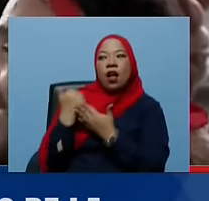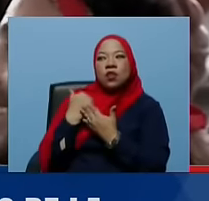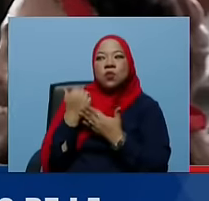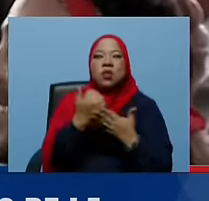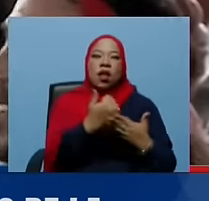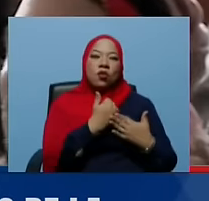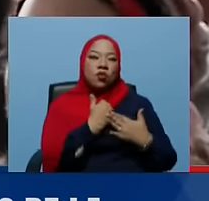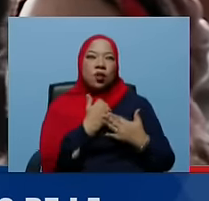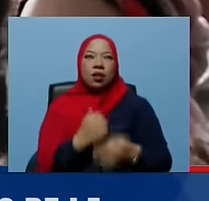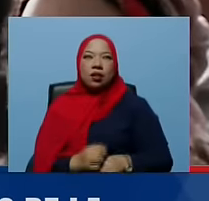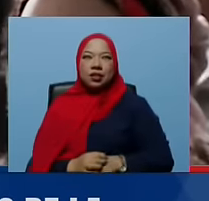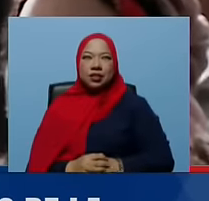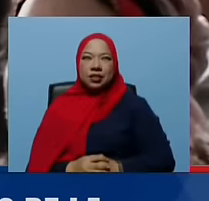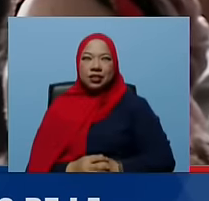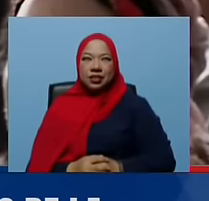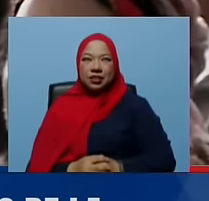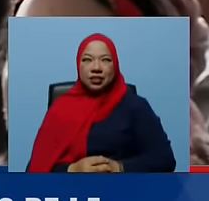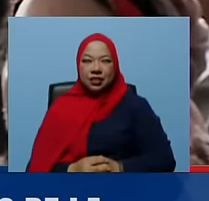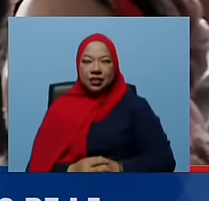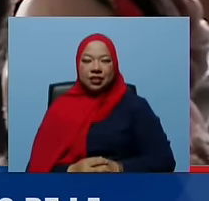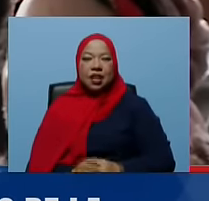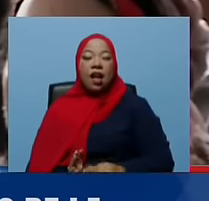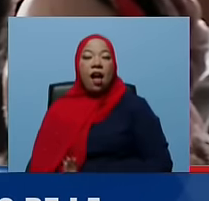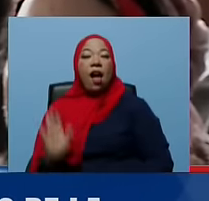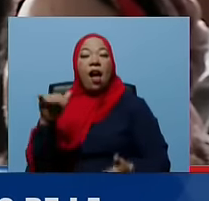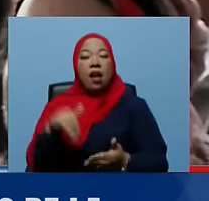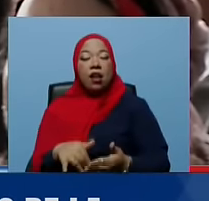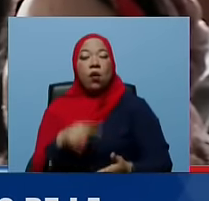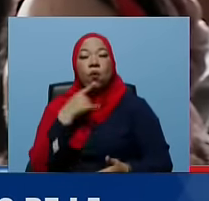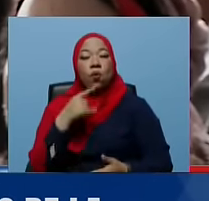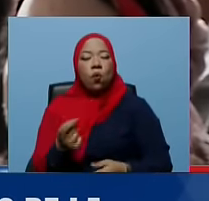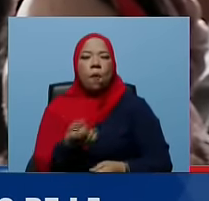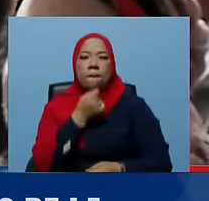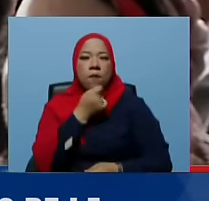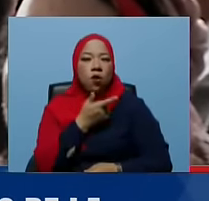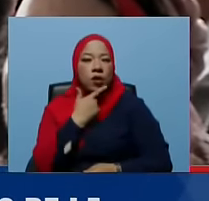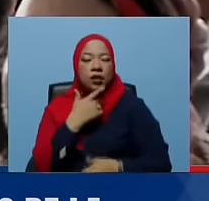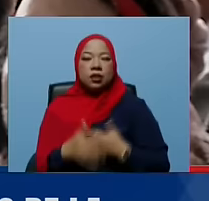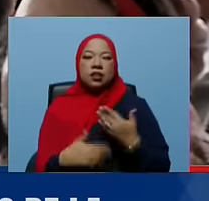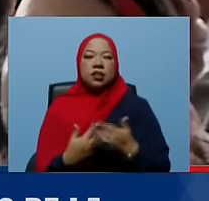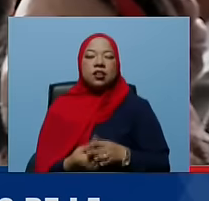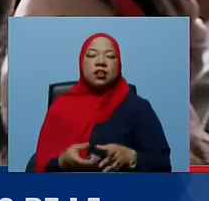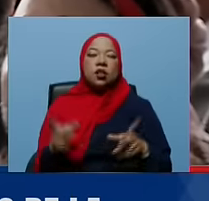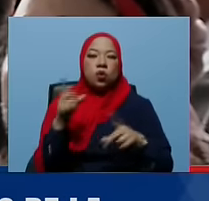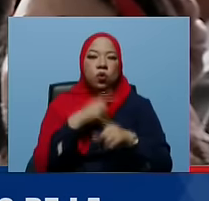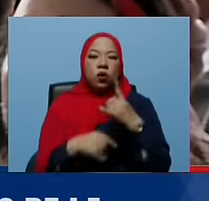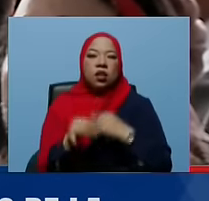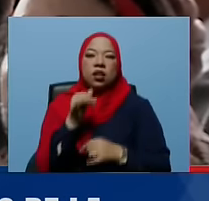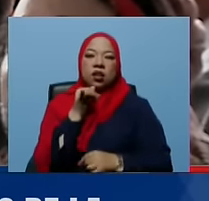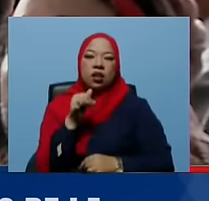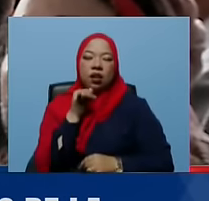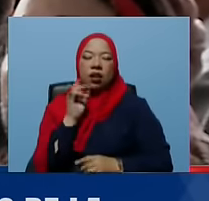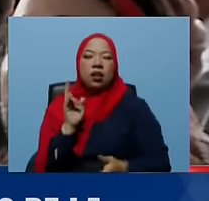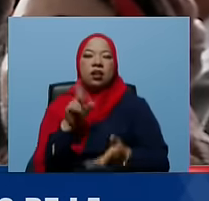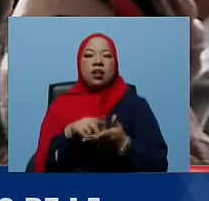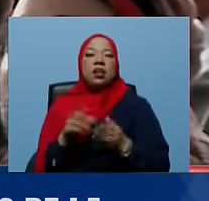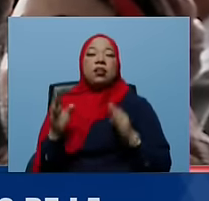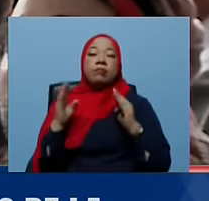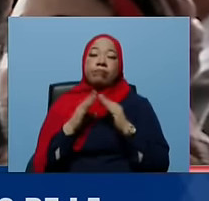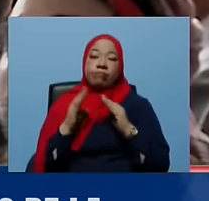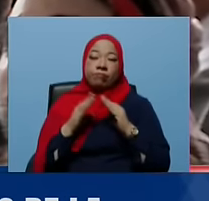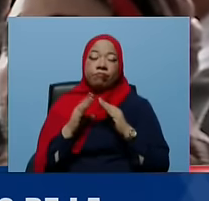Zulia, Aragua. La verdad ha sido un recorrido fantástico. Yo me perdí muchísimas cosas porque yo estaba en mi casa